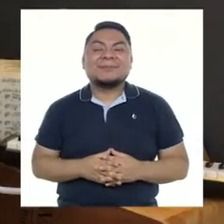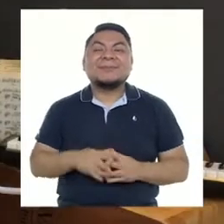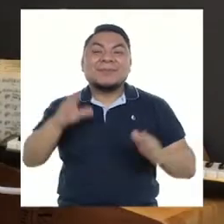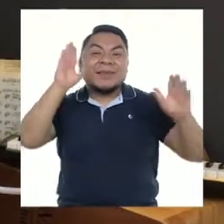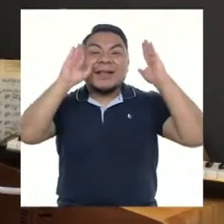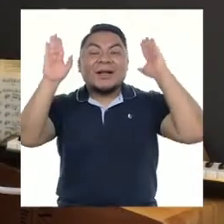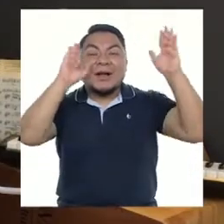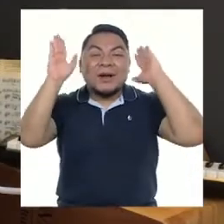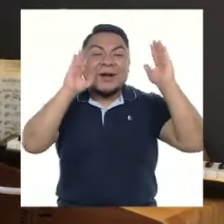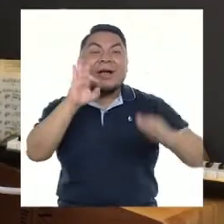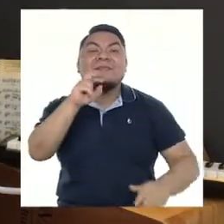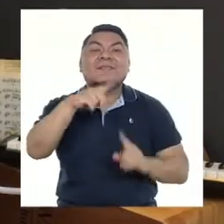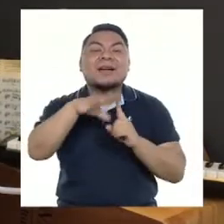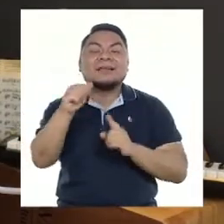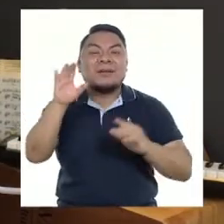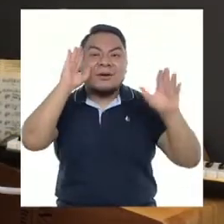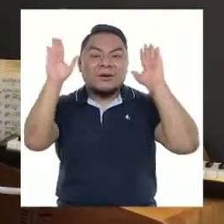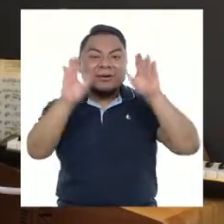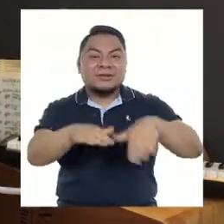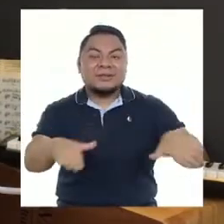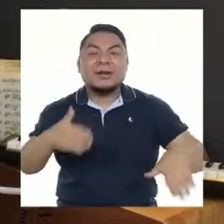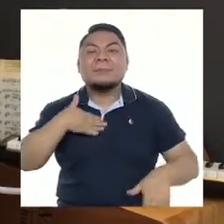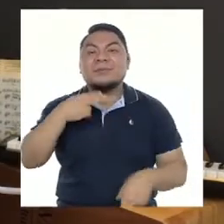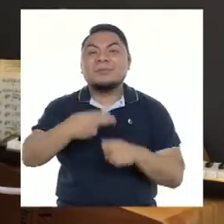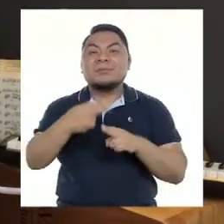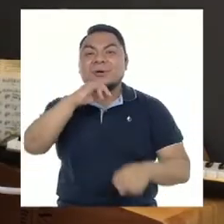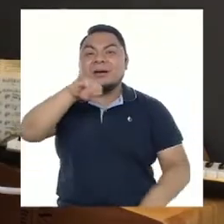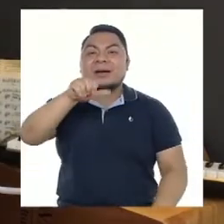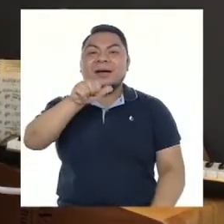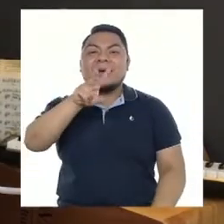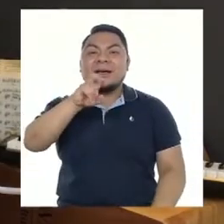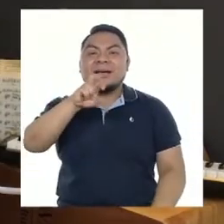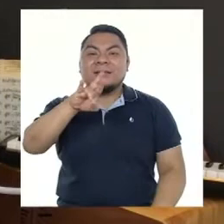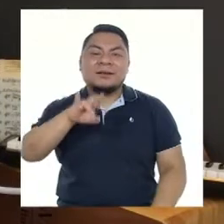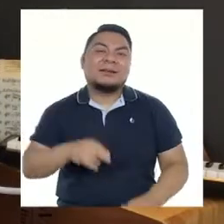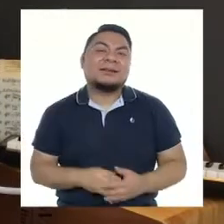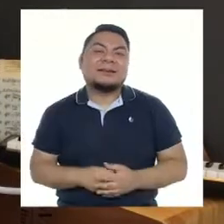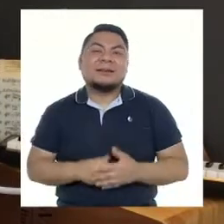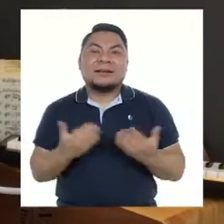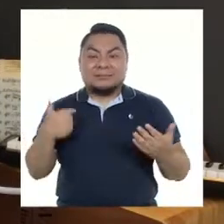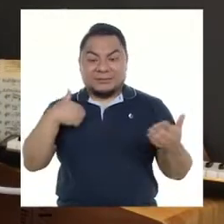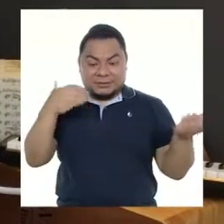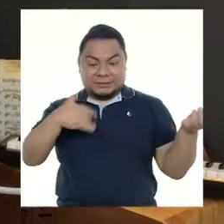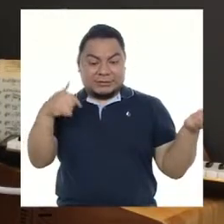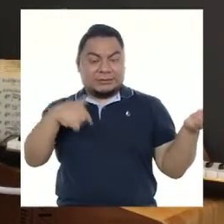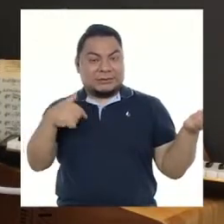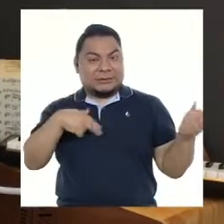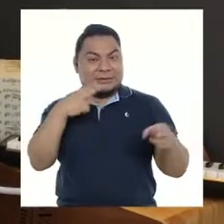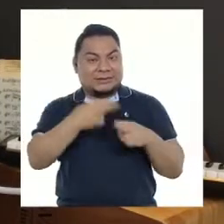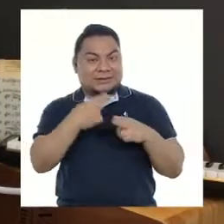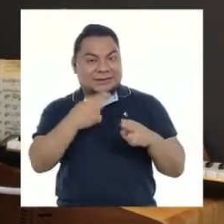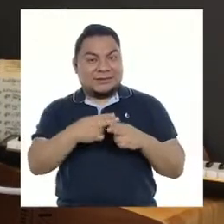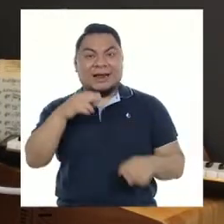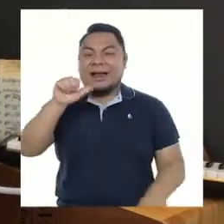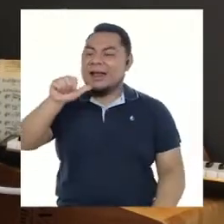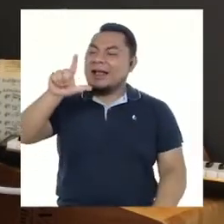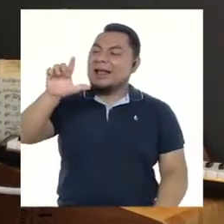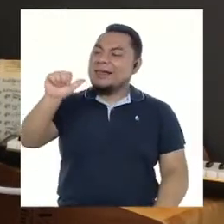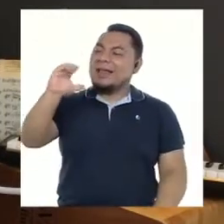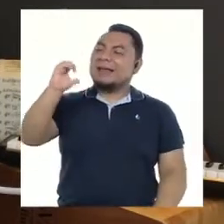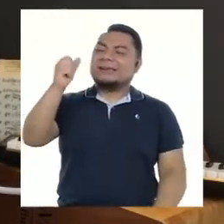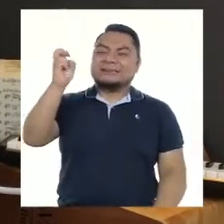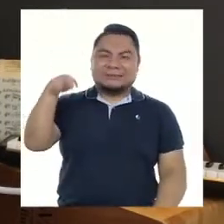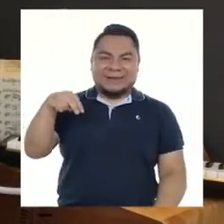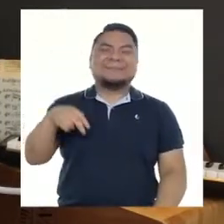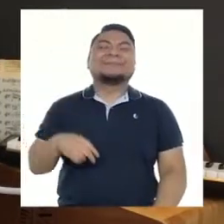Hola, Fátima. Hola, niñas y niños. Mi nombre es Javier y mi guitarra se llama Alakazam.